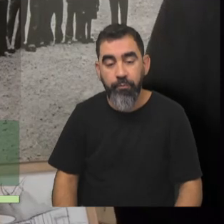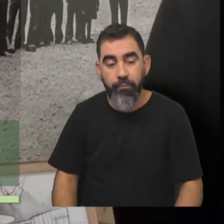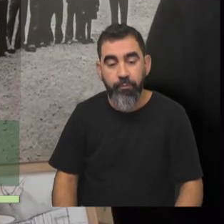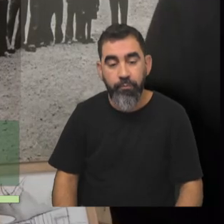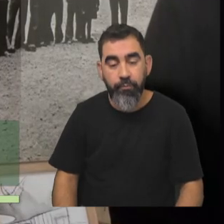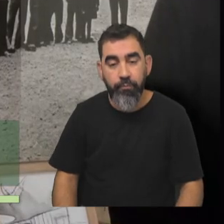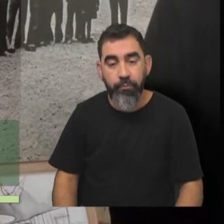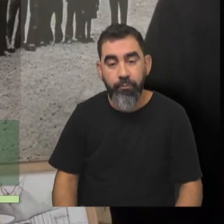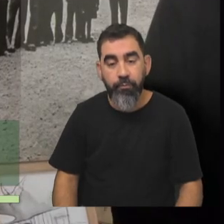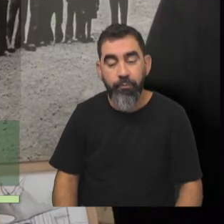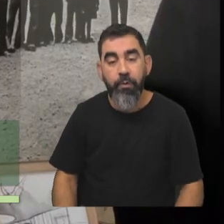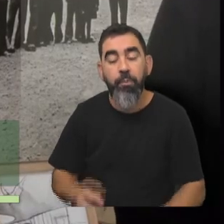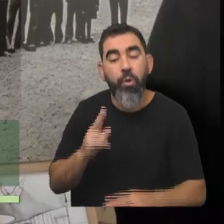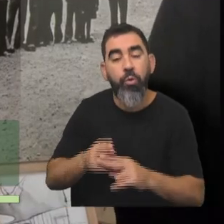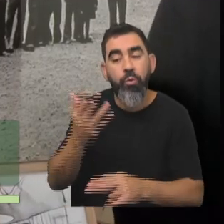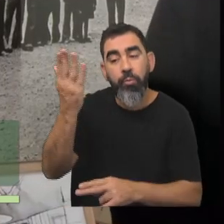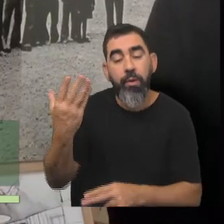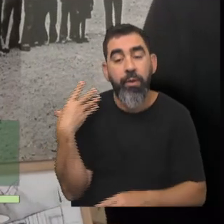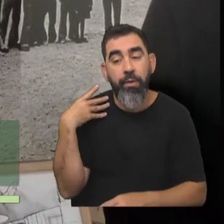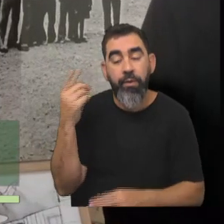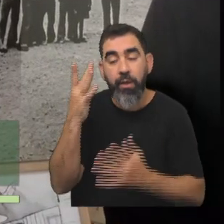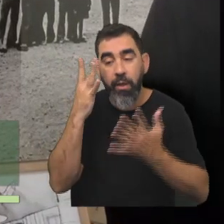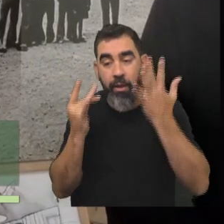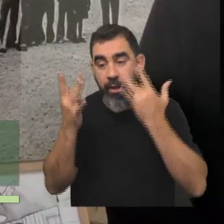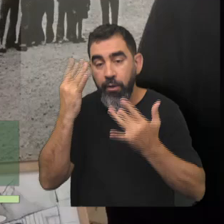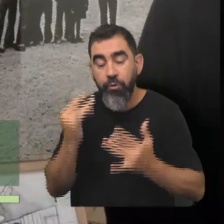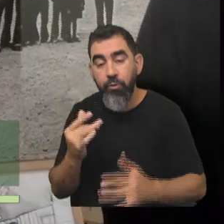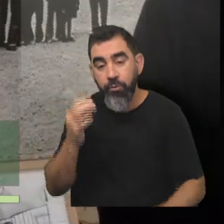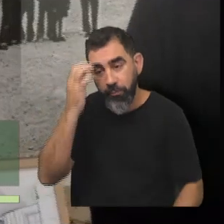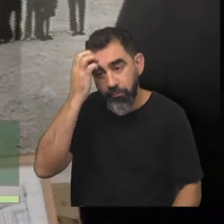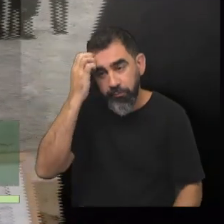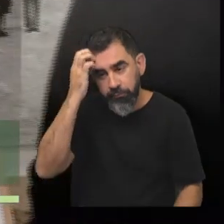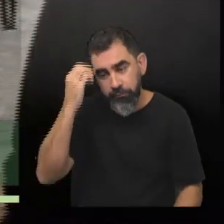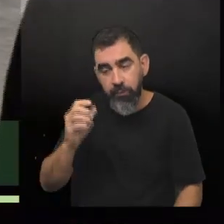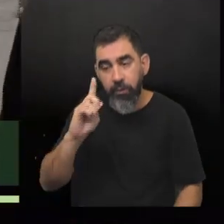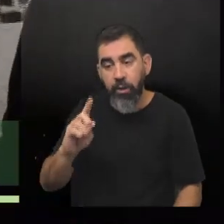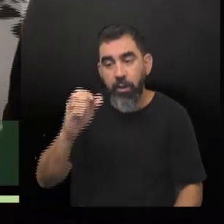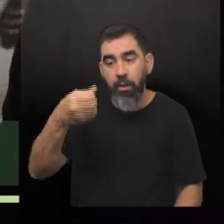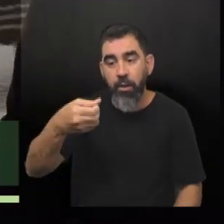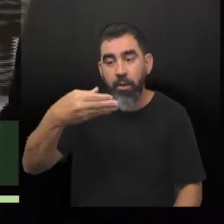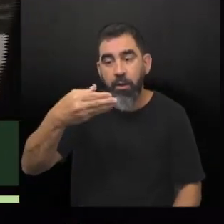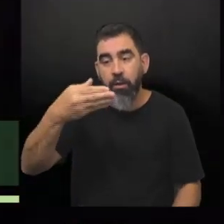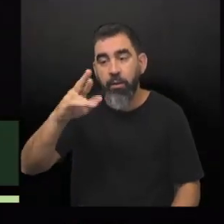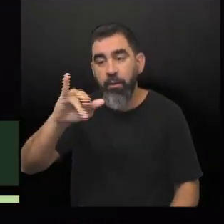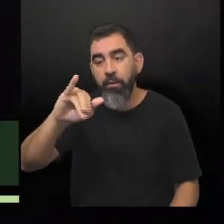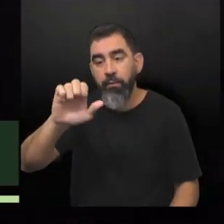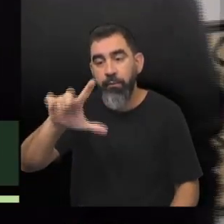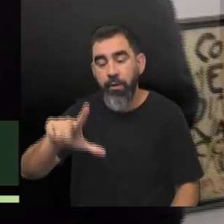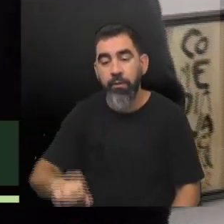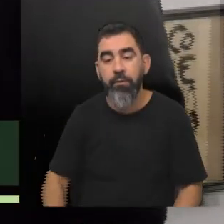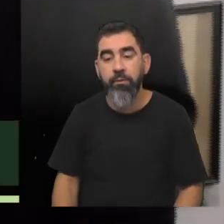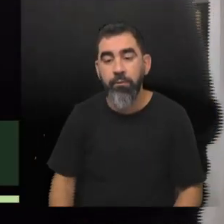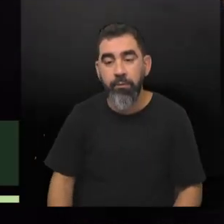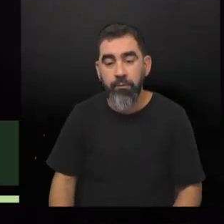sobre su particular nombre es que estoy con el director artístico de la comedia nacional con Gabriel Calderón Así que primero te traslado esa consulta Gabriel Hola